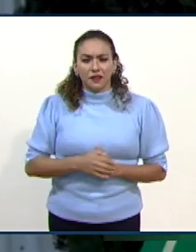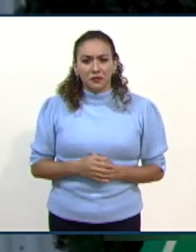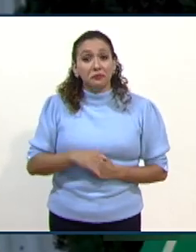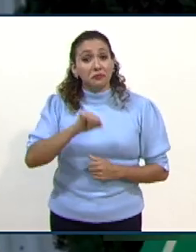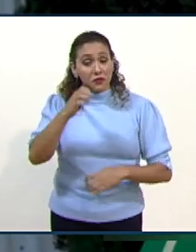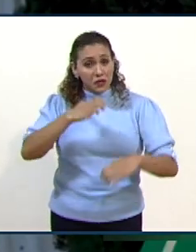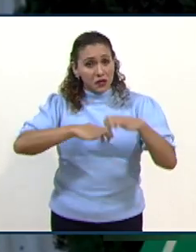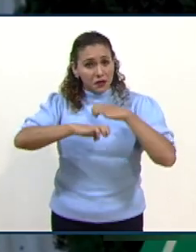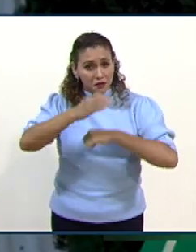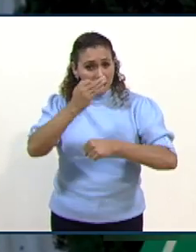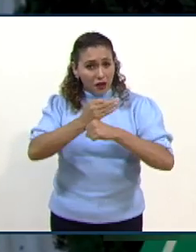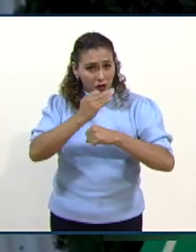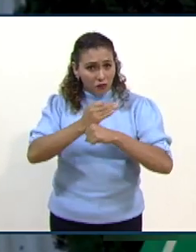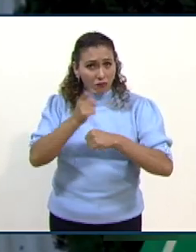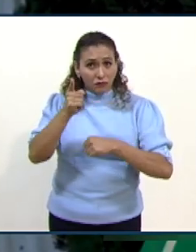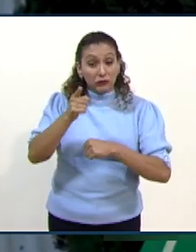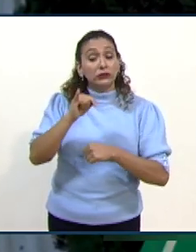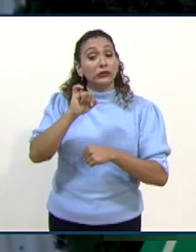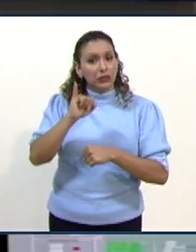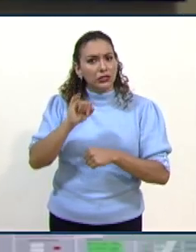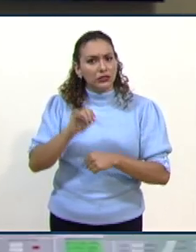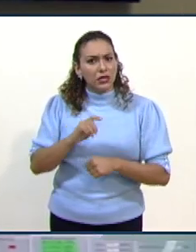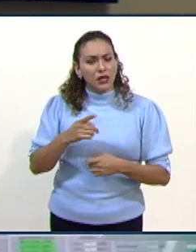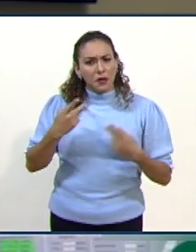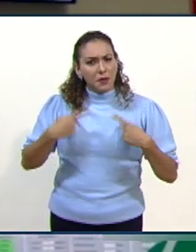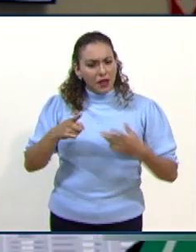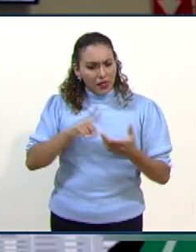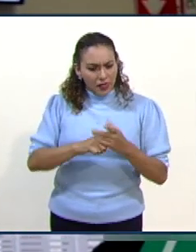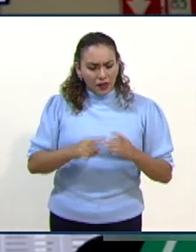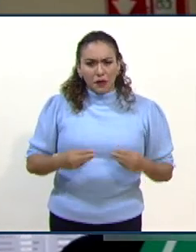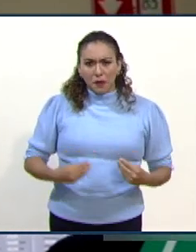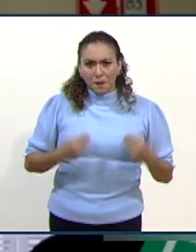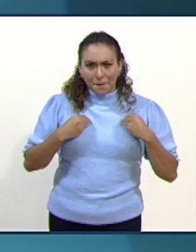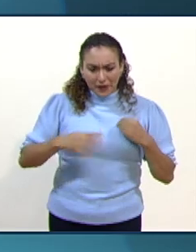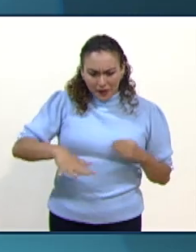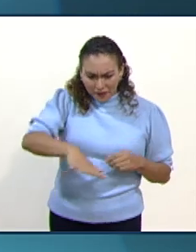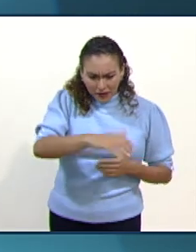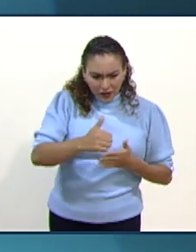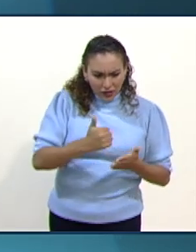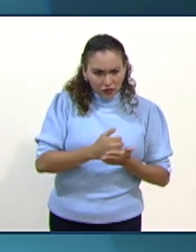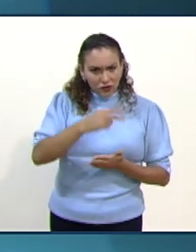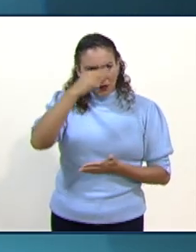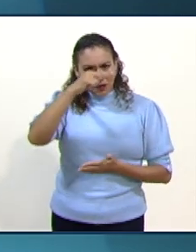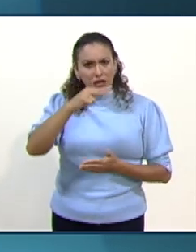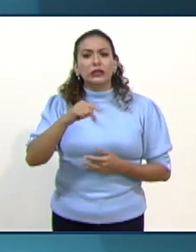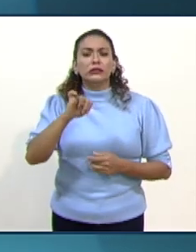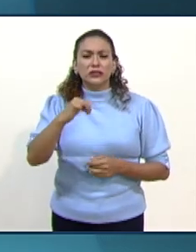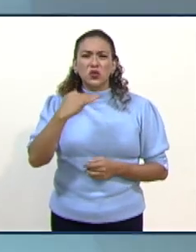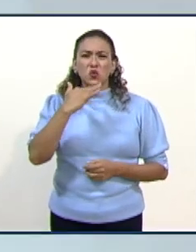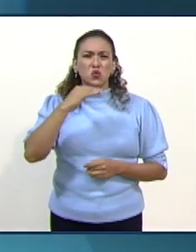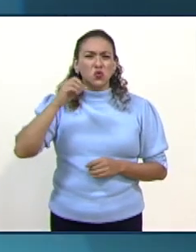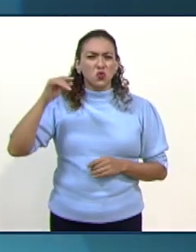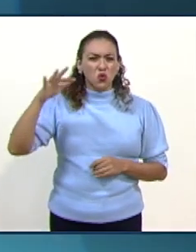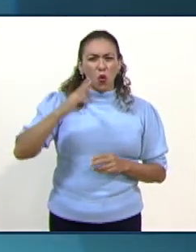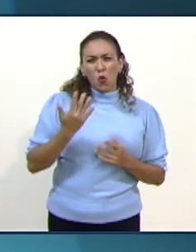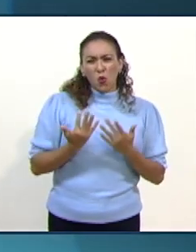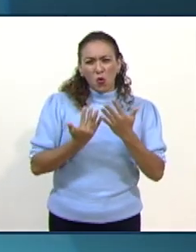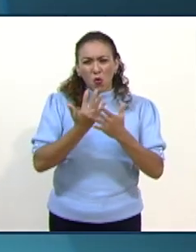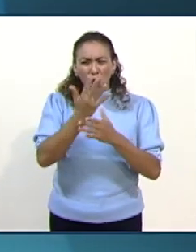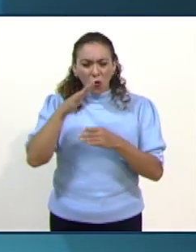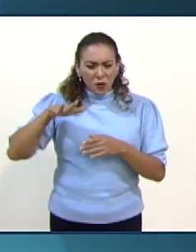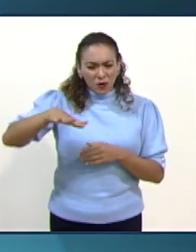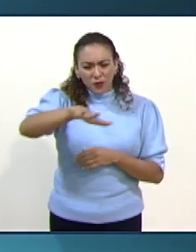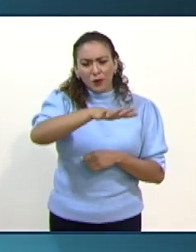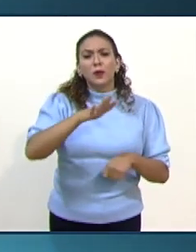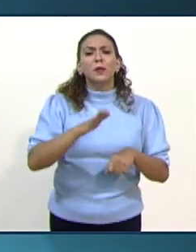en las actuales condiciones afecta los derechos de los habitantes de la Ciudad de México, la ilegalidad del uso de combustóleo con